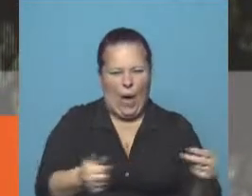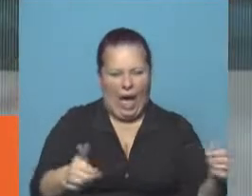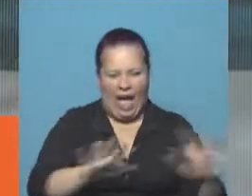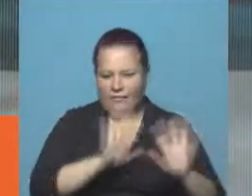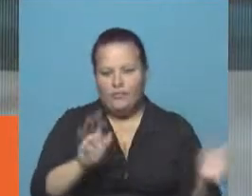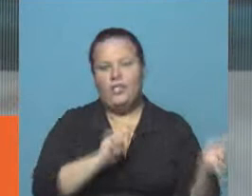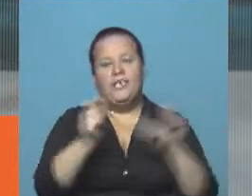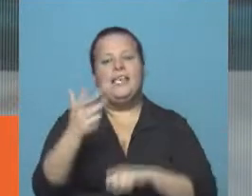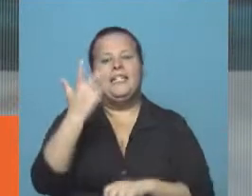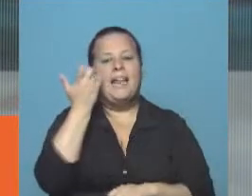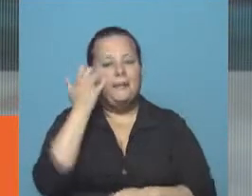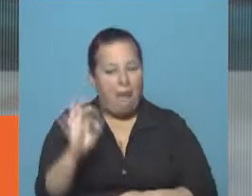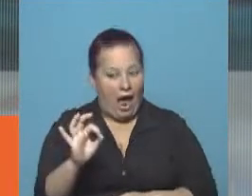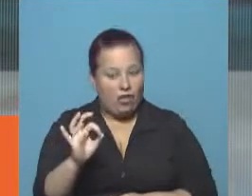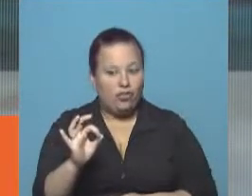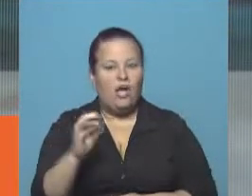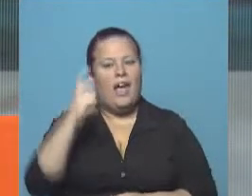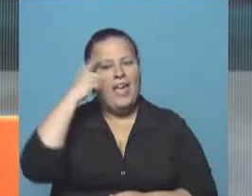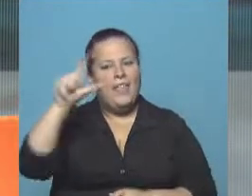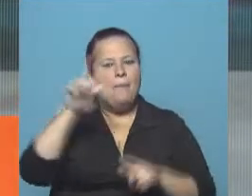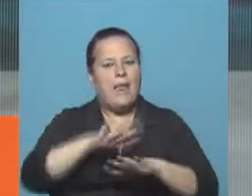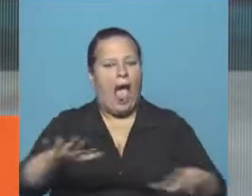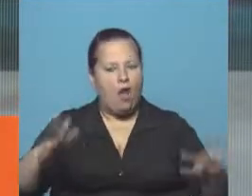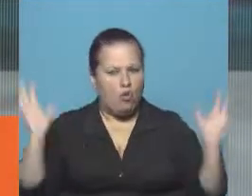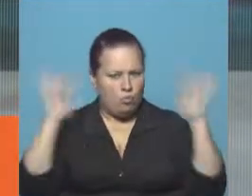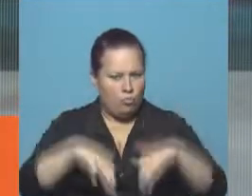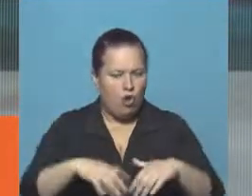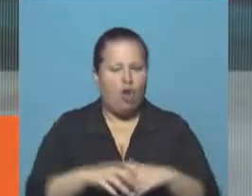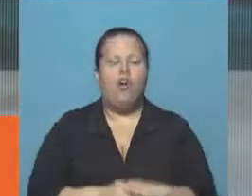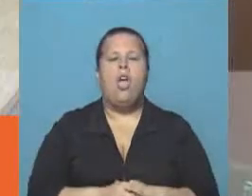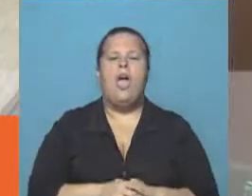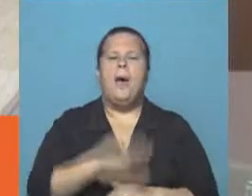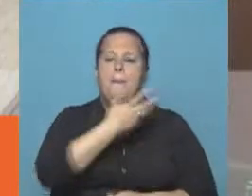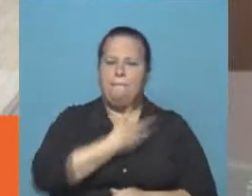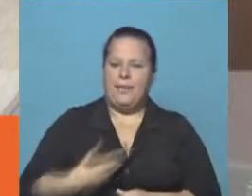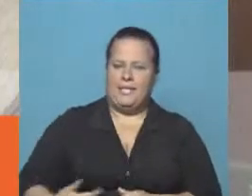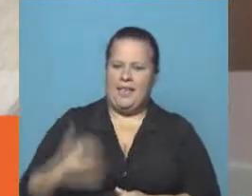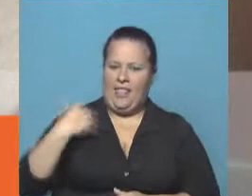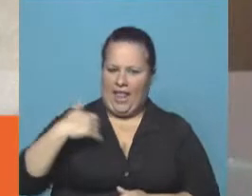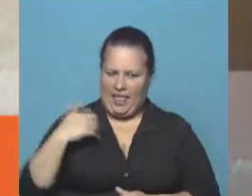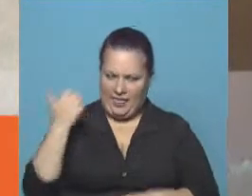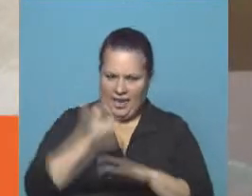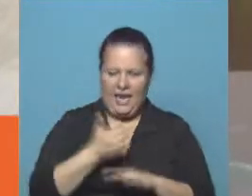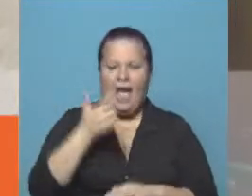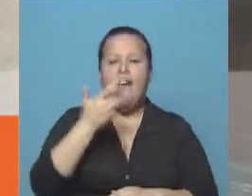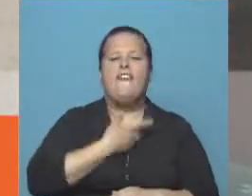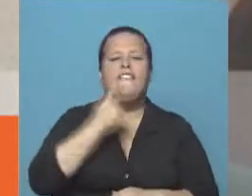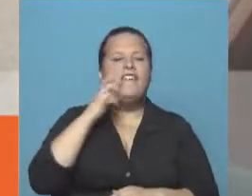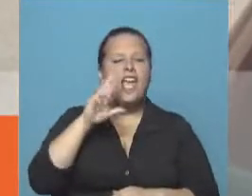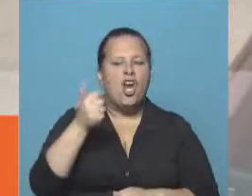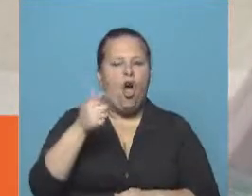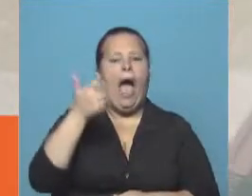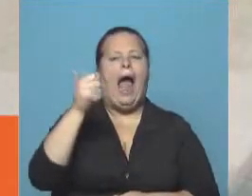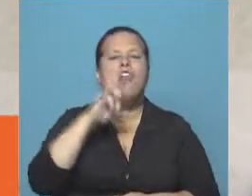se hizo el 3 de mayo, vinieron 10.000 escolares, vinieron el presidente de la República, Figueroa Alcorta,